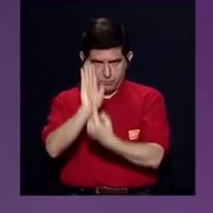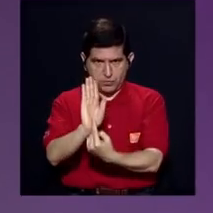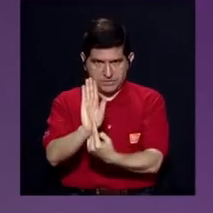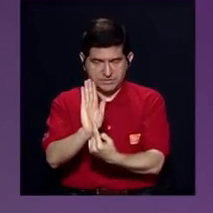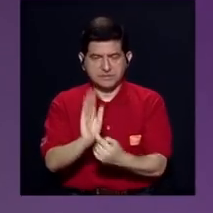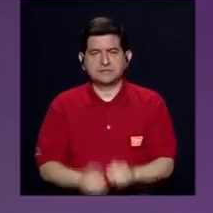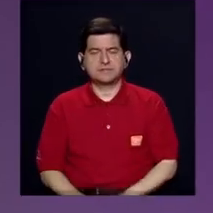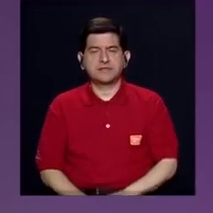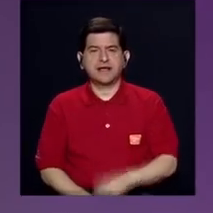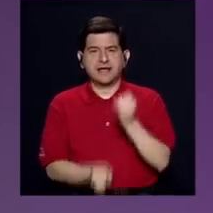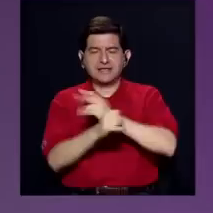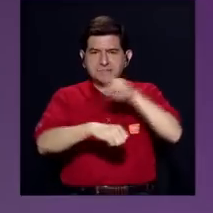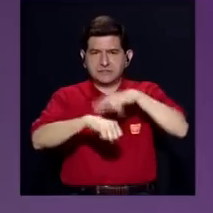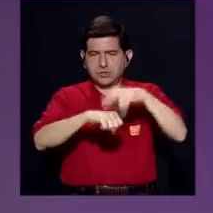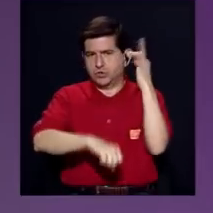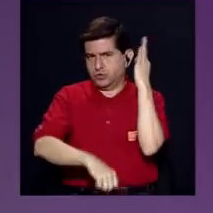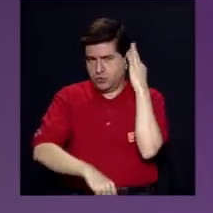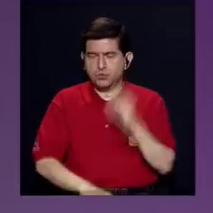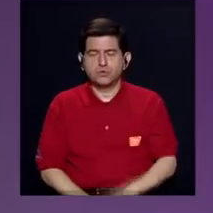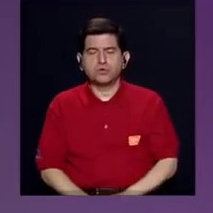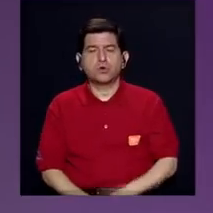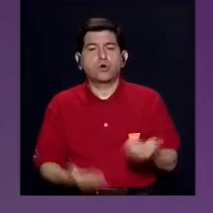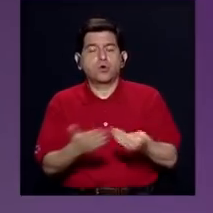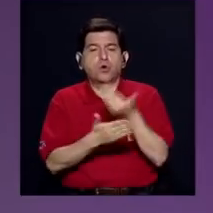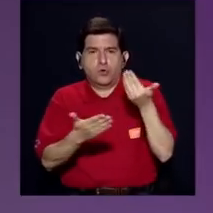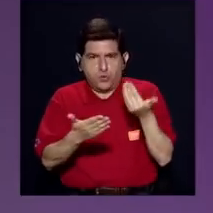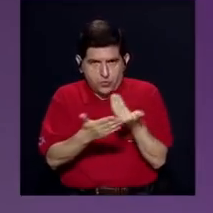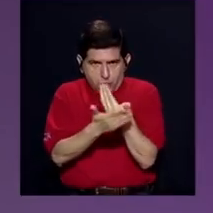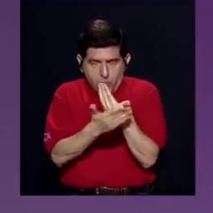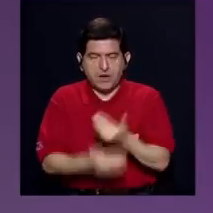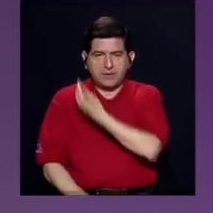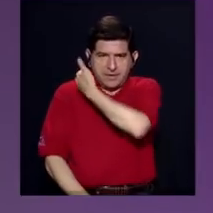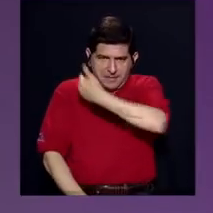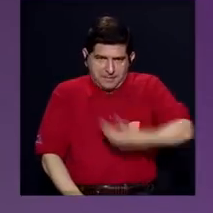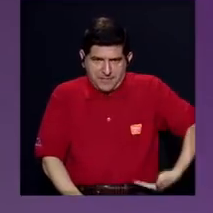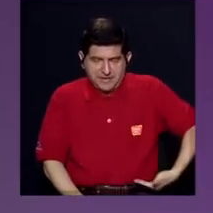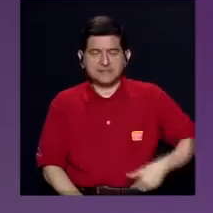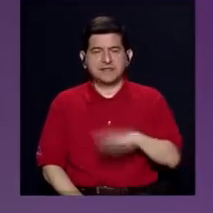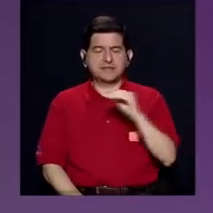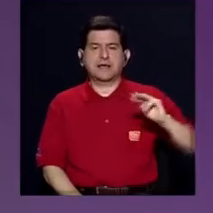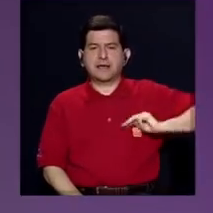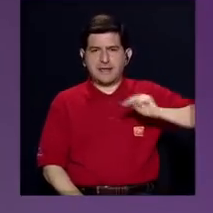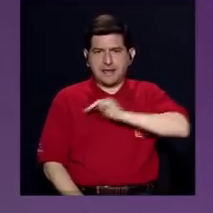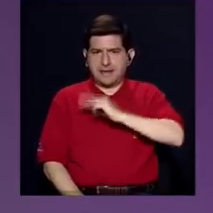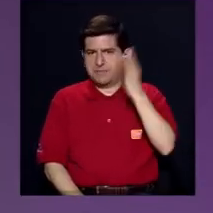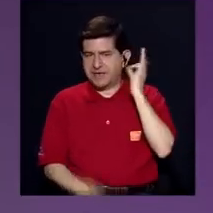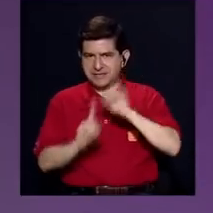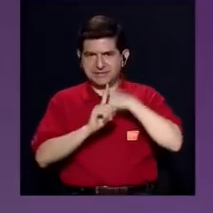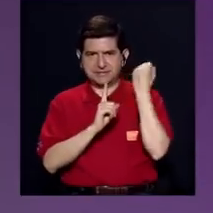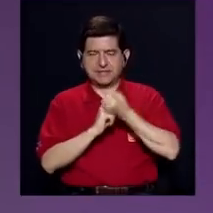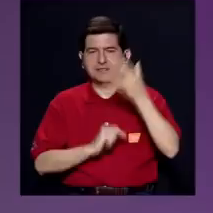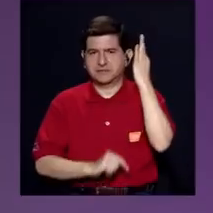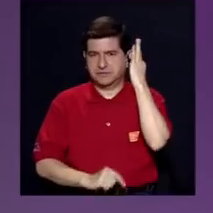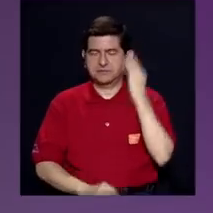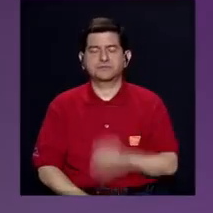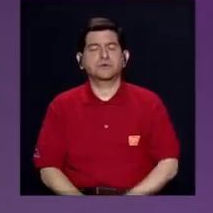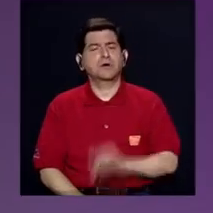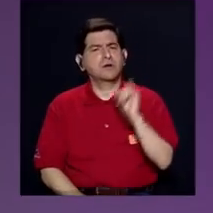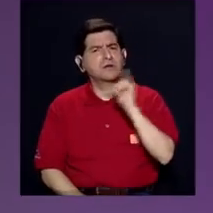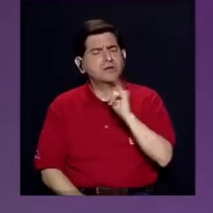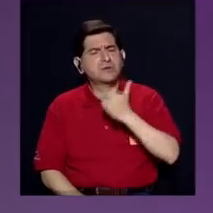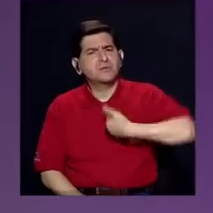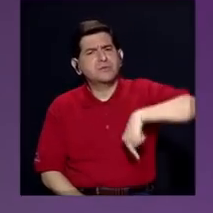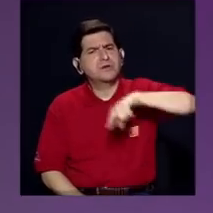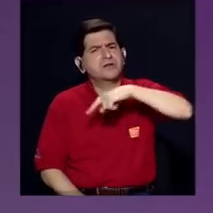el instituto nacional de las mujeres con su nuevo presidente ejecutivo de ministra de la condición de la mujer y también vamos